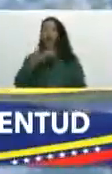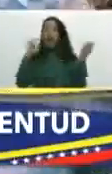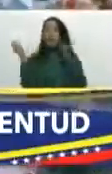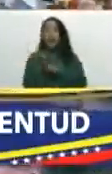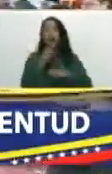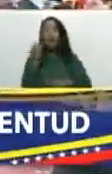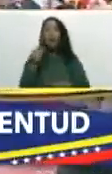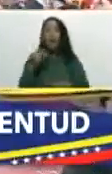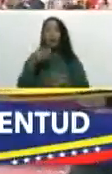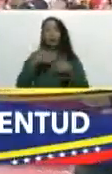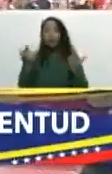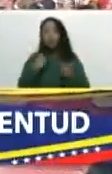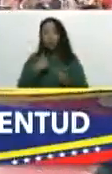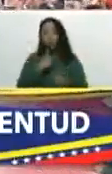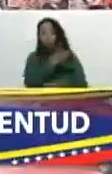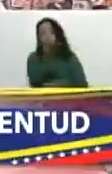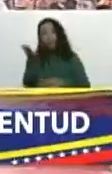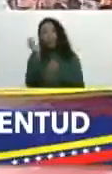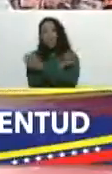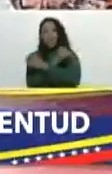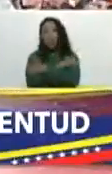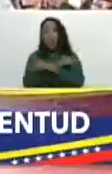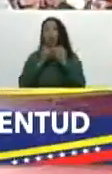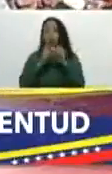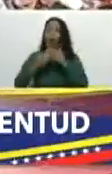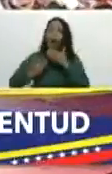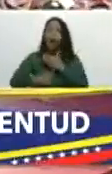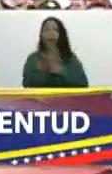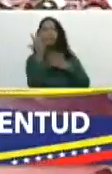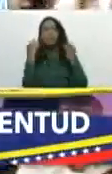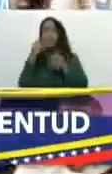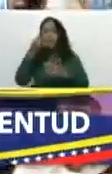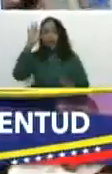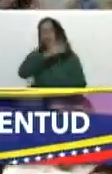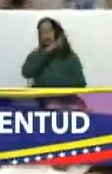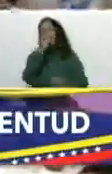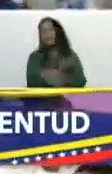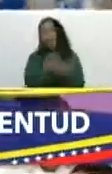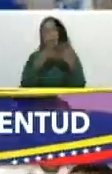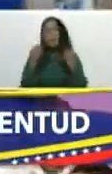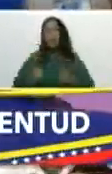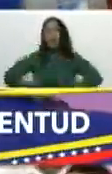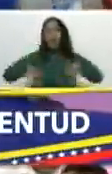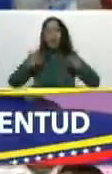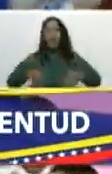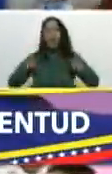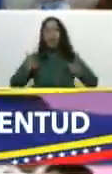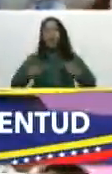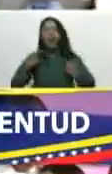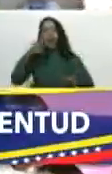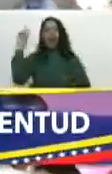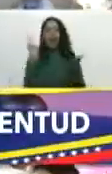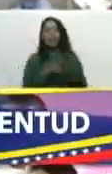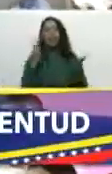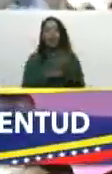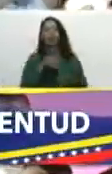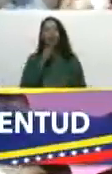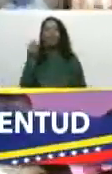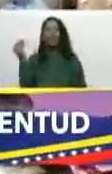muchachos. Así que los felicito. Sigan para adelante con mucha fuerza, con mucha alegría, con la verdad de la